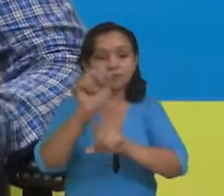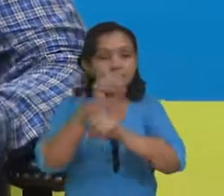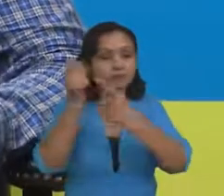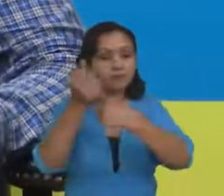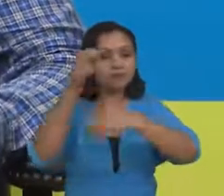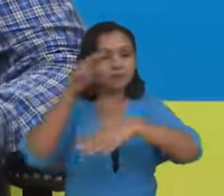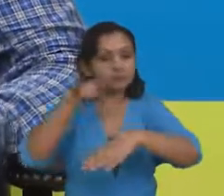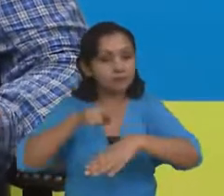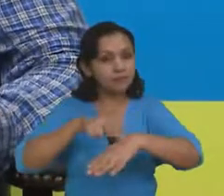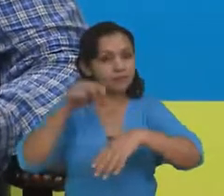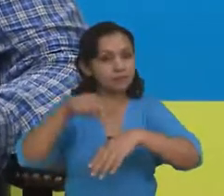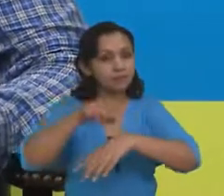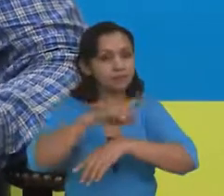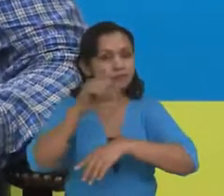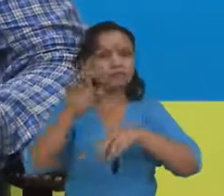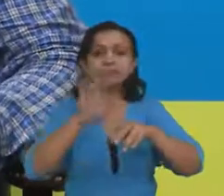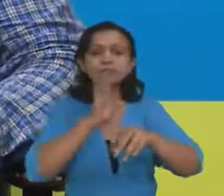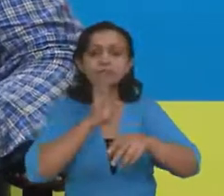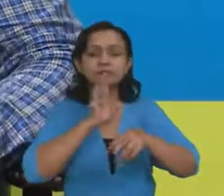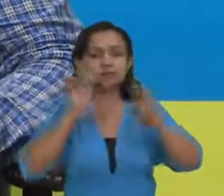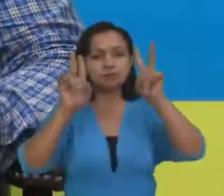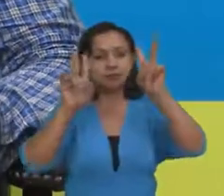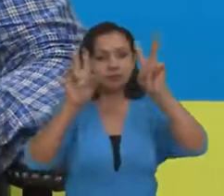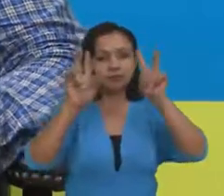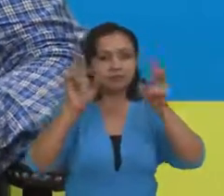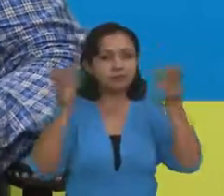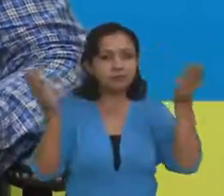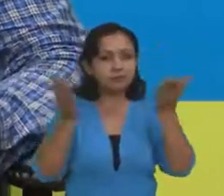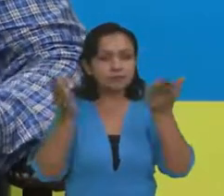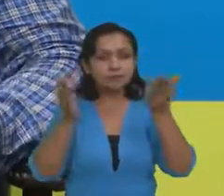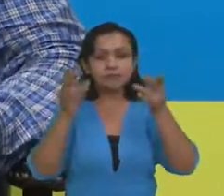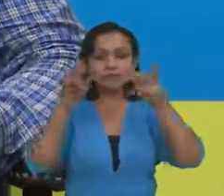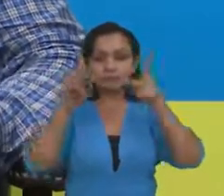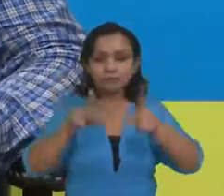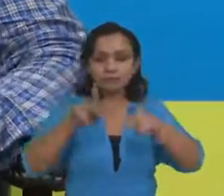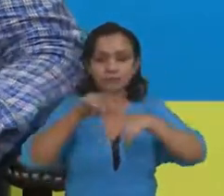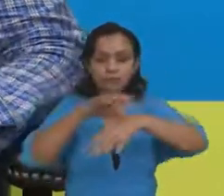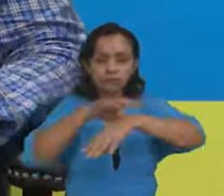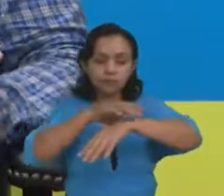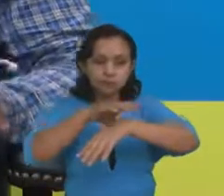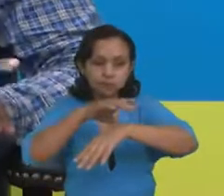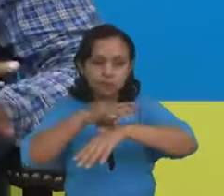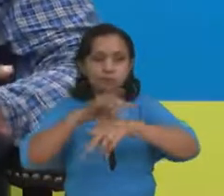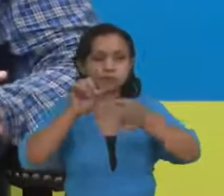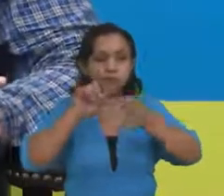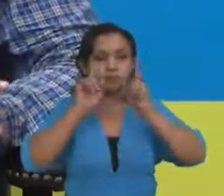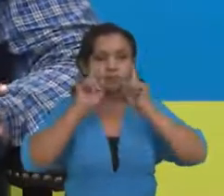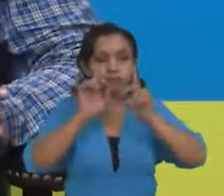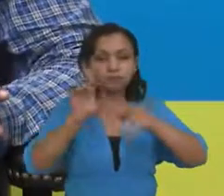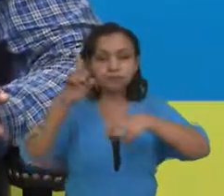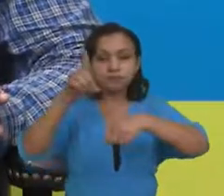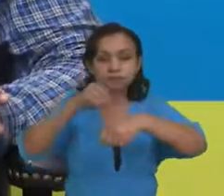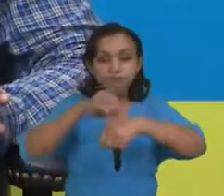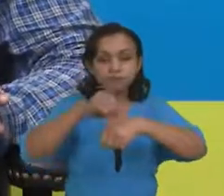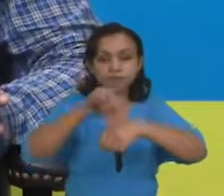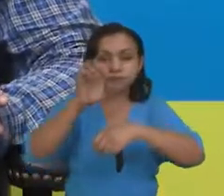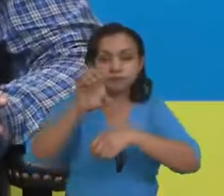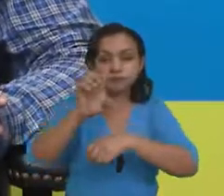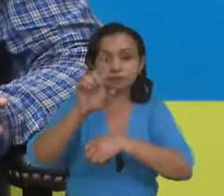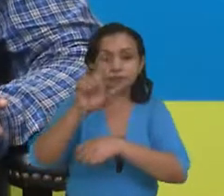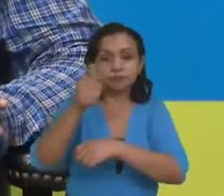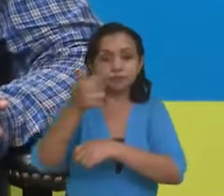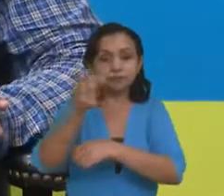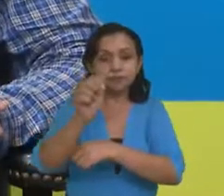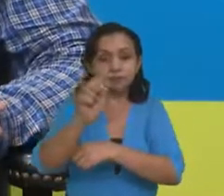Nacional. Hoy estamos hablando sobre la recuperación de los esguinces y fracturas. Tenemos como invitado al doctor Edgar Caldera, quien